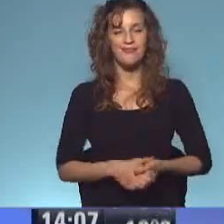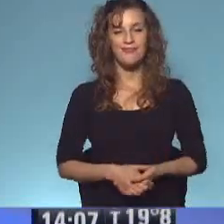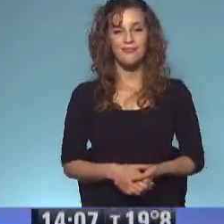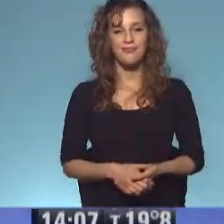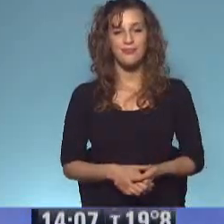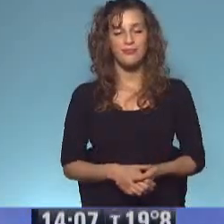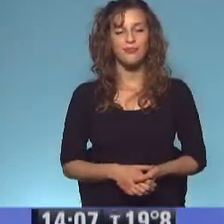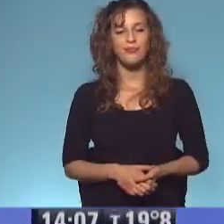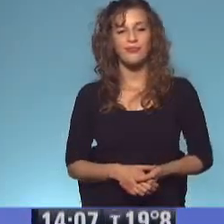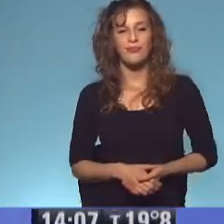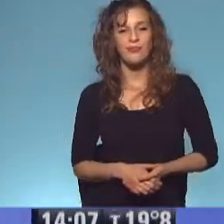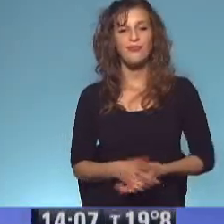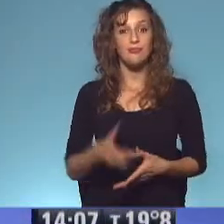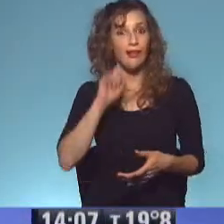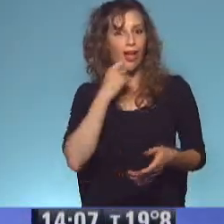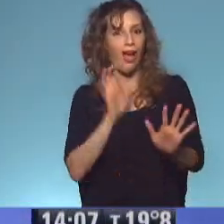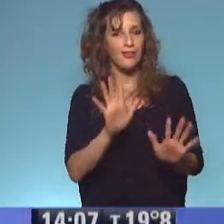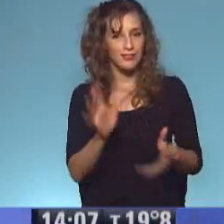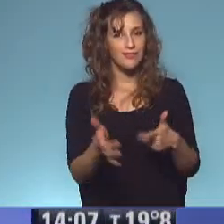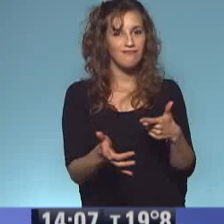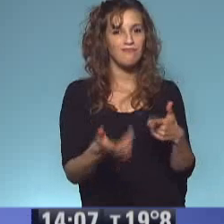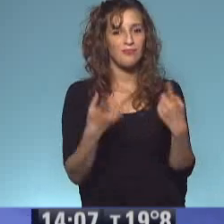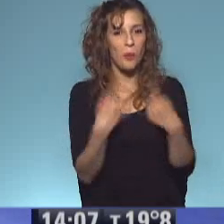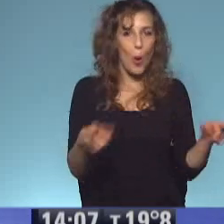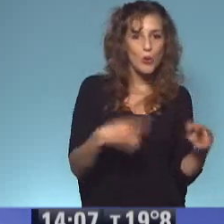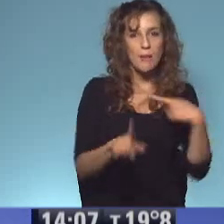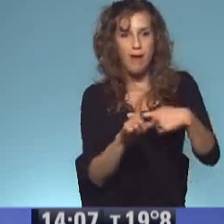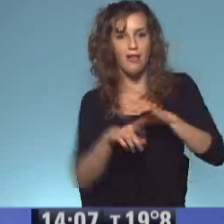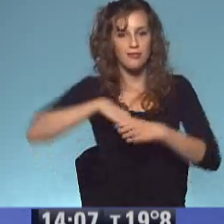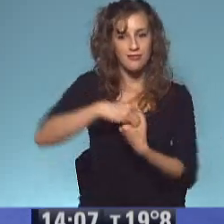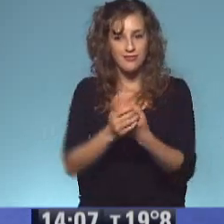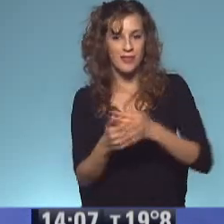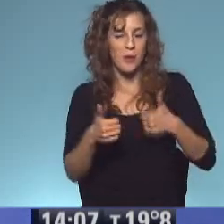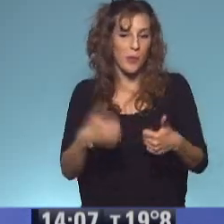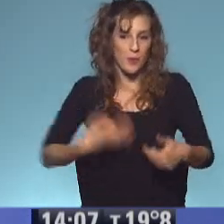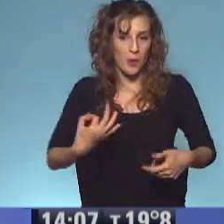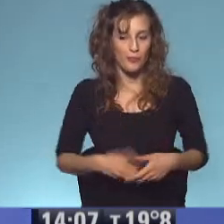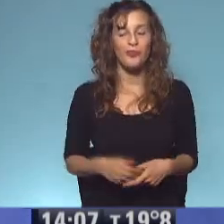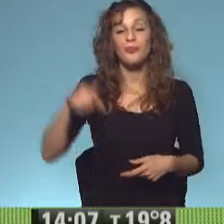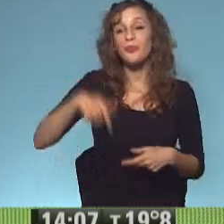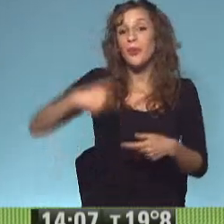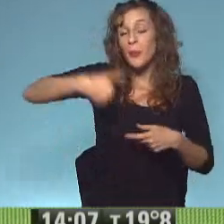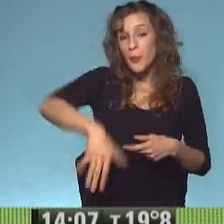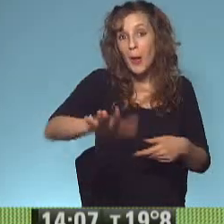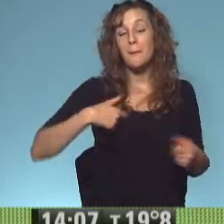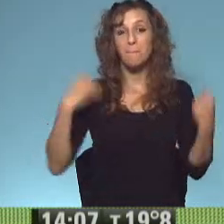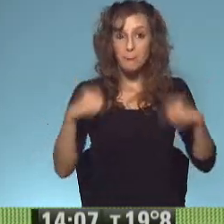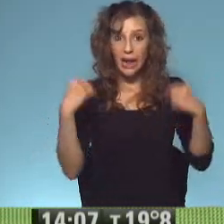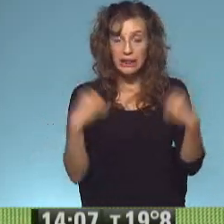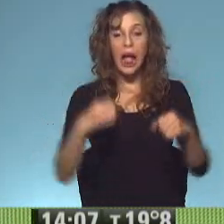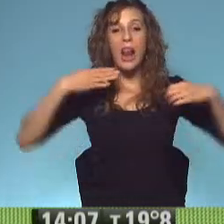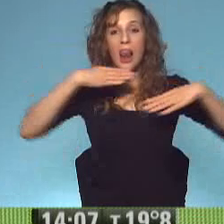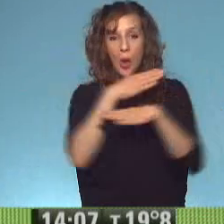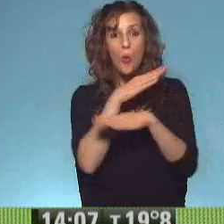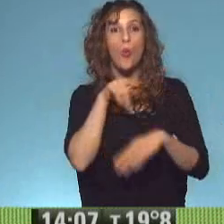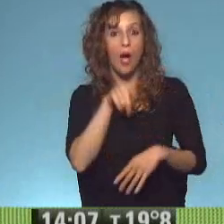corazón. Qué canchero lavarse las manos así. Bueno. Prácticas del lenguaje. Vamos a empezar ahora mismo con prácticas